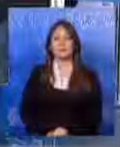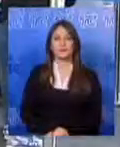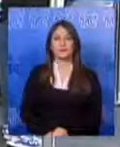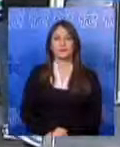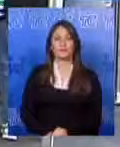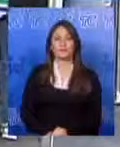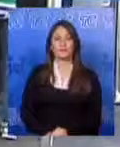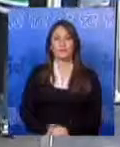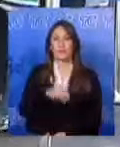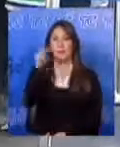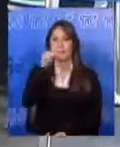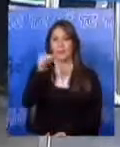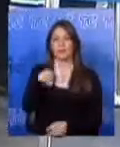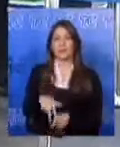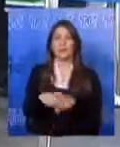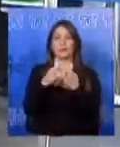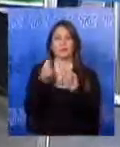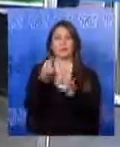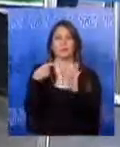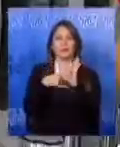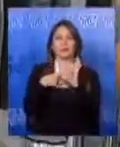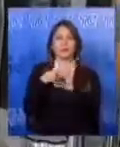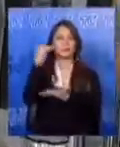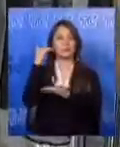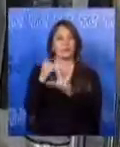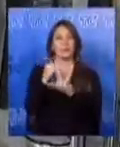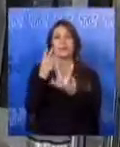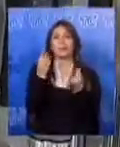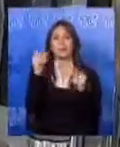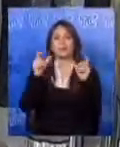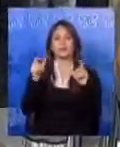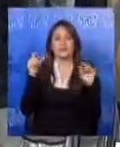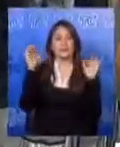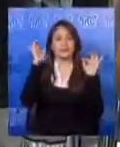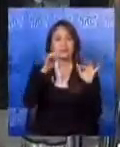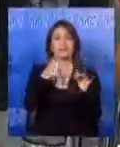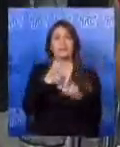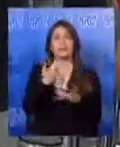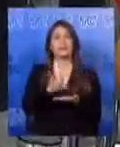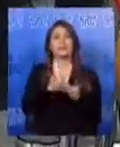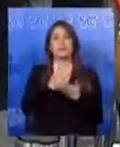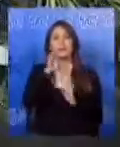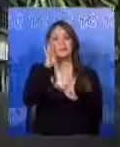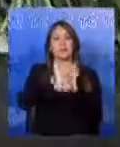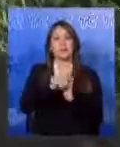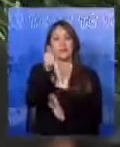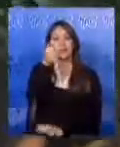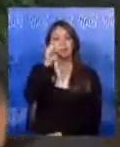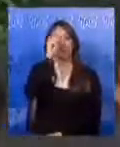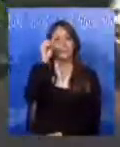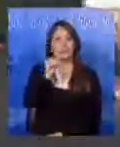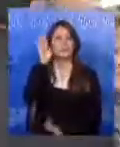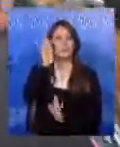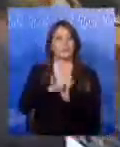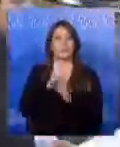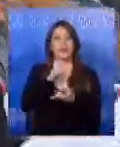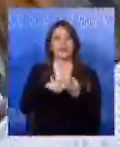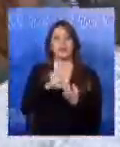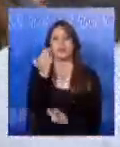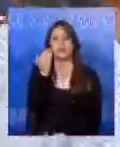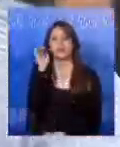desde este martes inició el cobro del impuesto predial a cientos de ciudadanos buscan beneficiarse del descuento del 10 por ciento vigente desde el 15 de enero